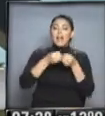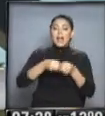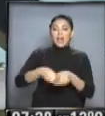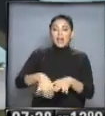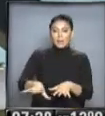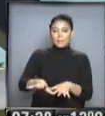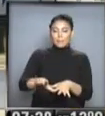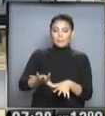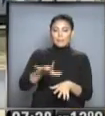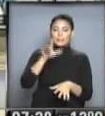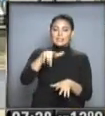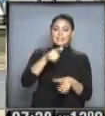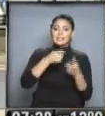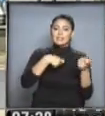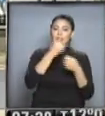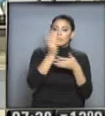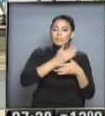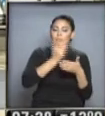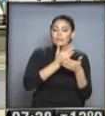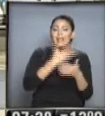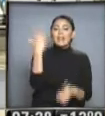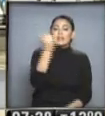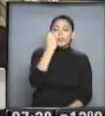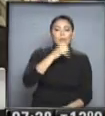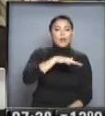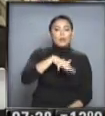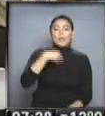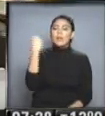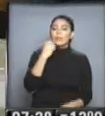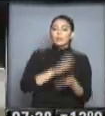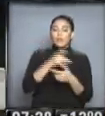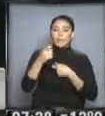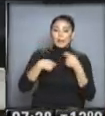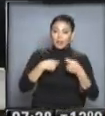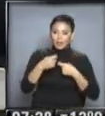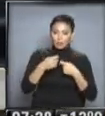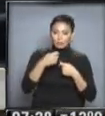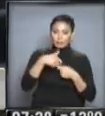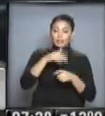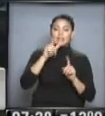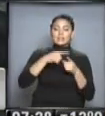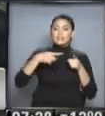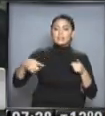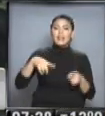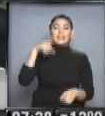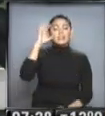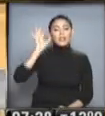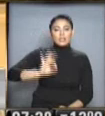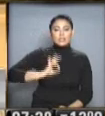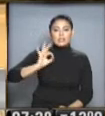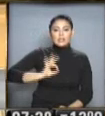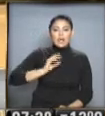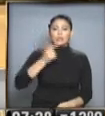al autoabastecimiento y recupera un lugar preponderante en el mercado. Habían transcurrido una década